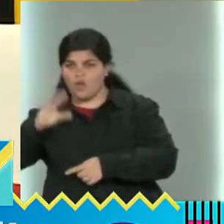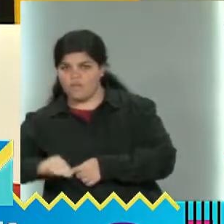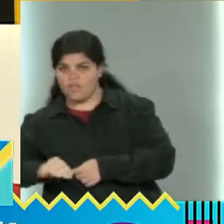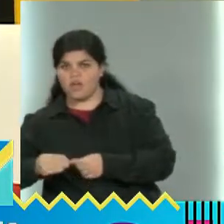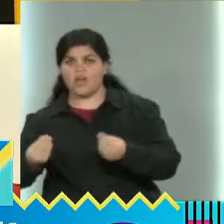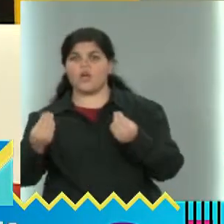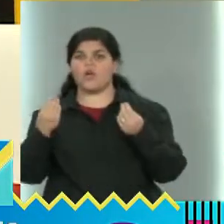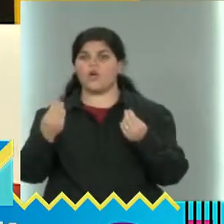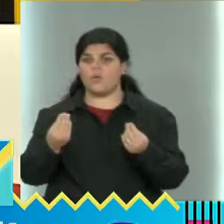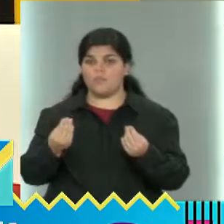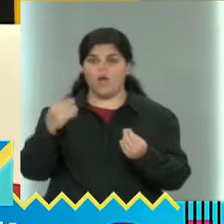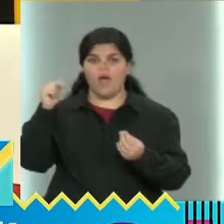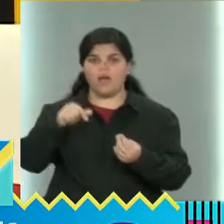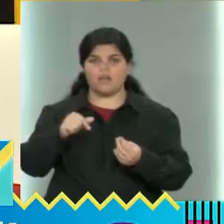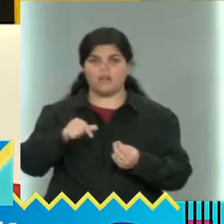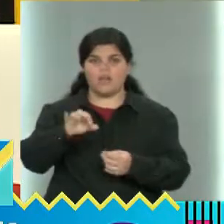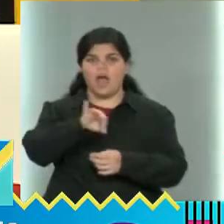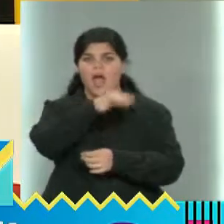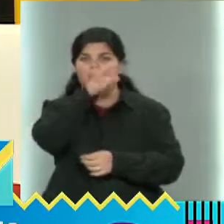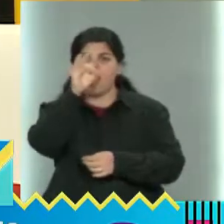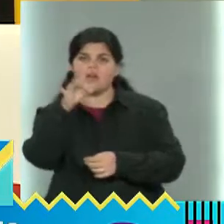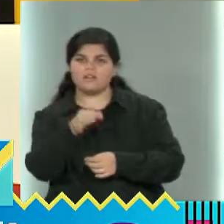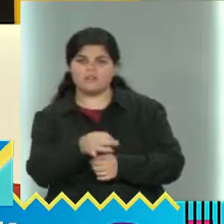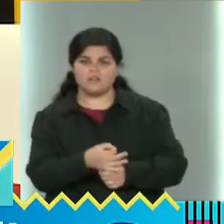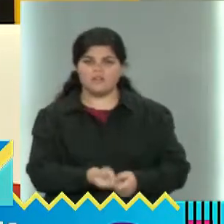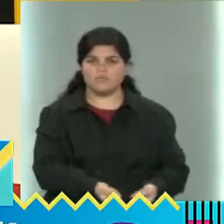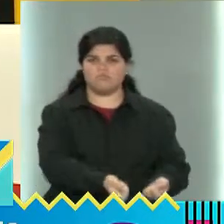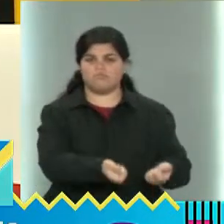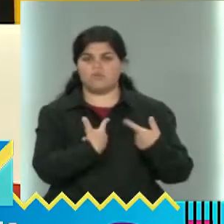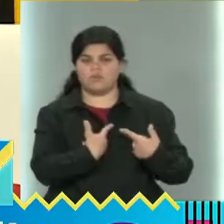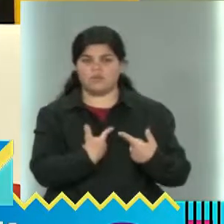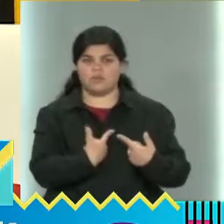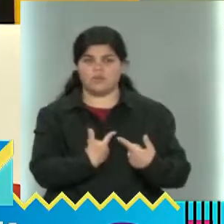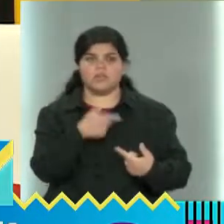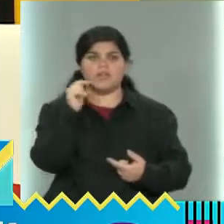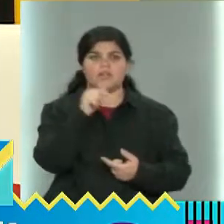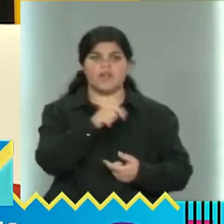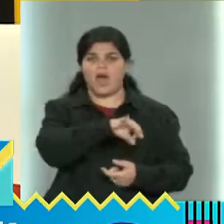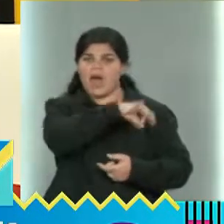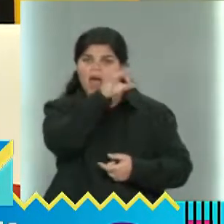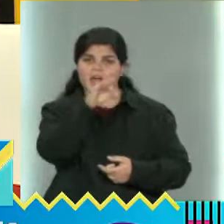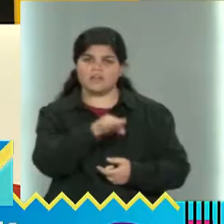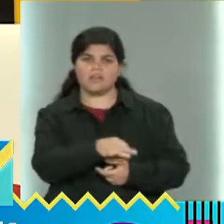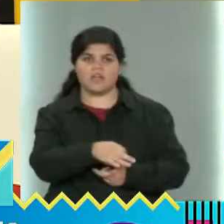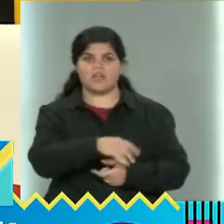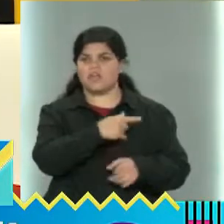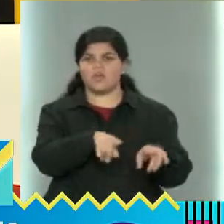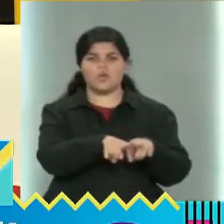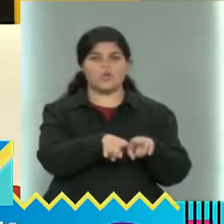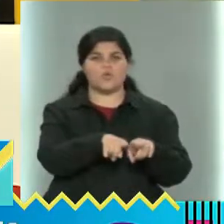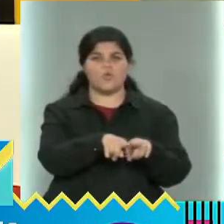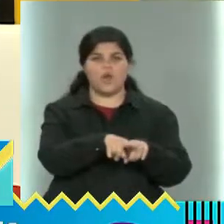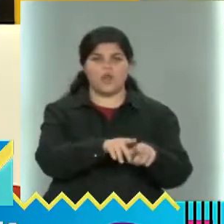arte. Lo rescata lo artístico. Lo artístico es la memoria de los pueblos. ¿Quién sabría